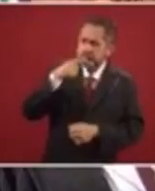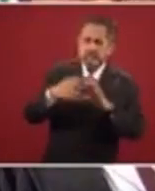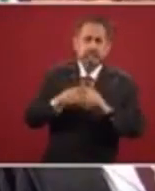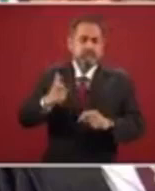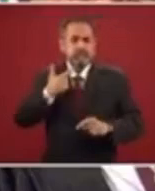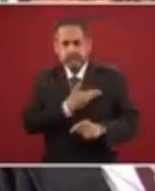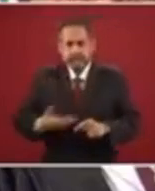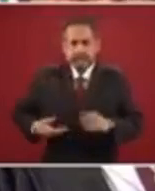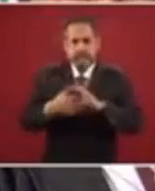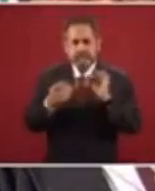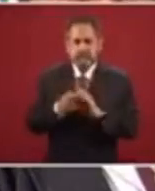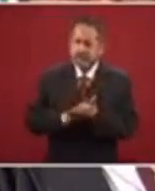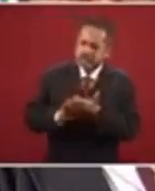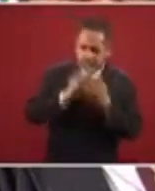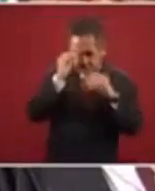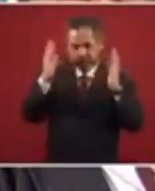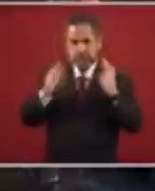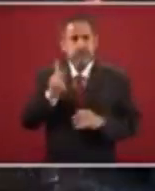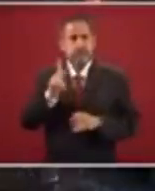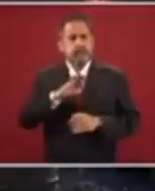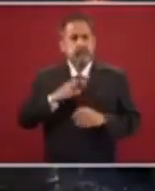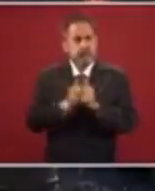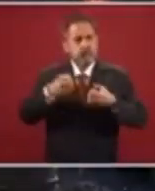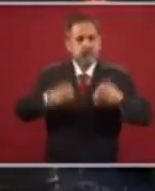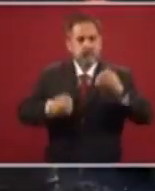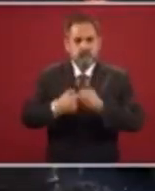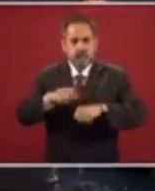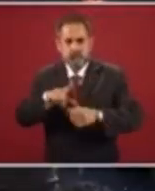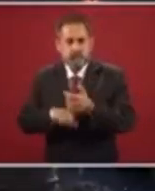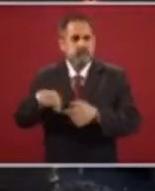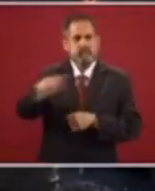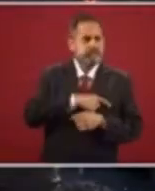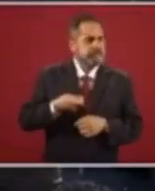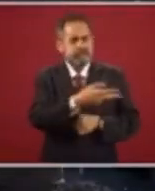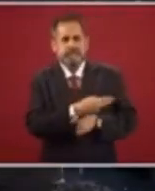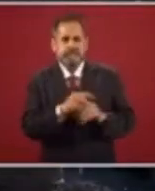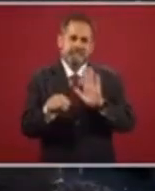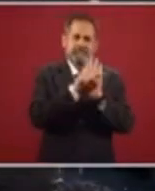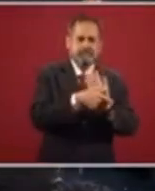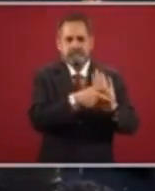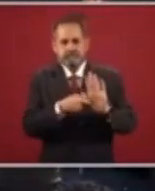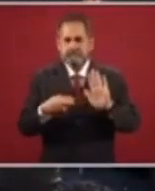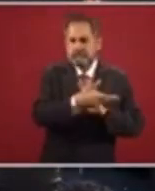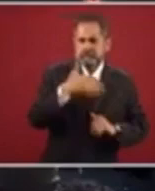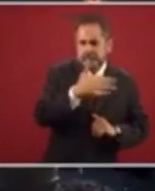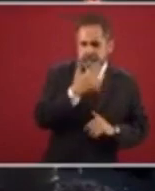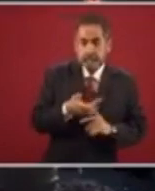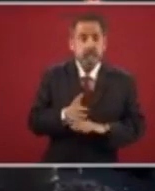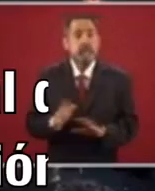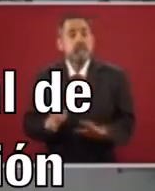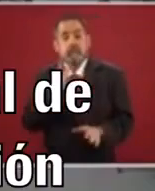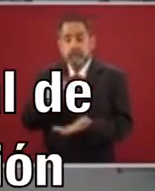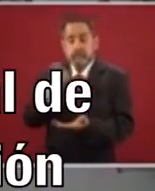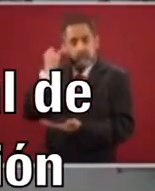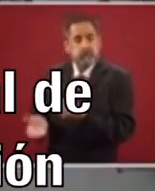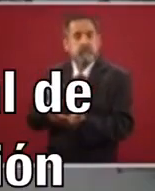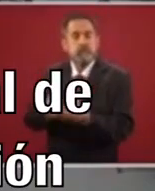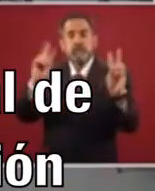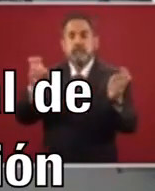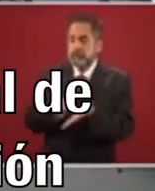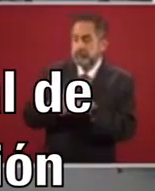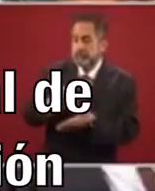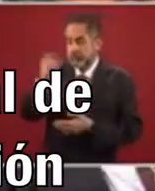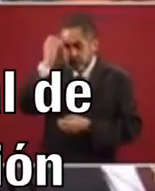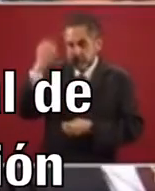de expresidentes que dice bueno ni cuenta nueva pero que haya un juicio social que haya una estigmatización de la corrupción bueno todo eso ya no se permitiría por este derecho al olvido